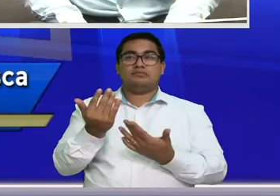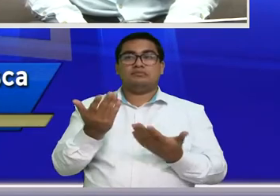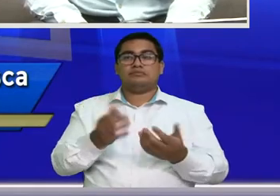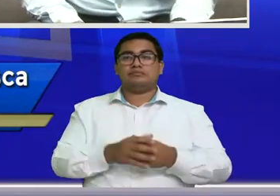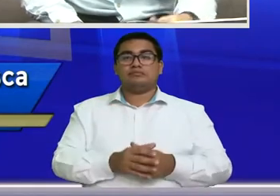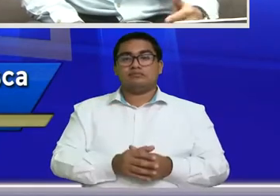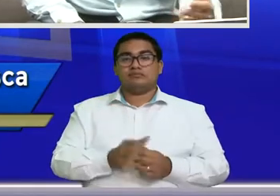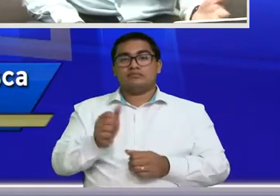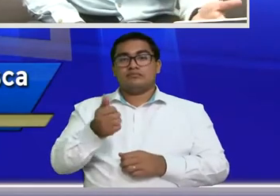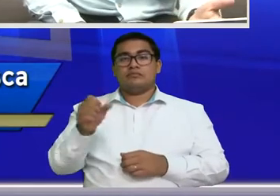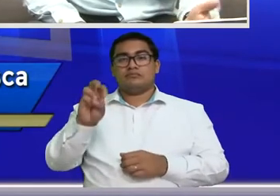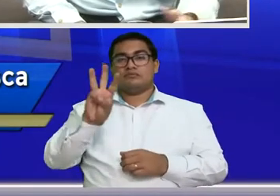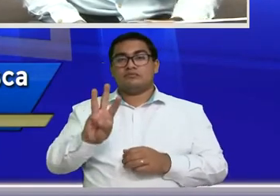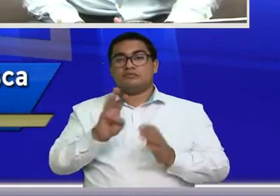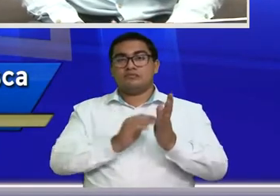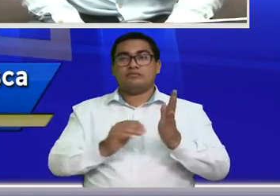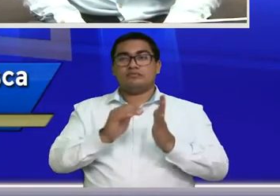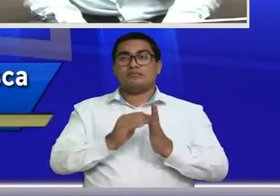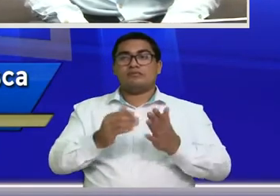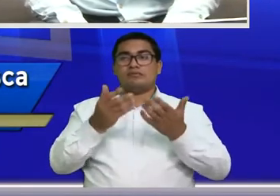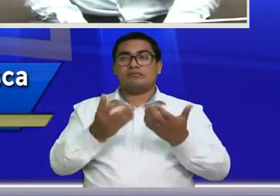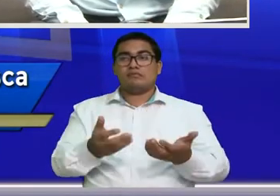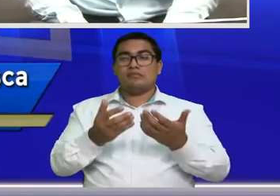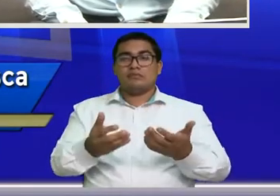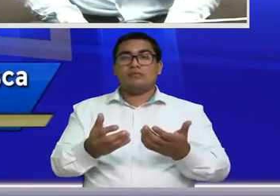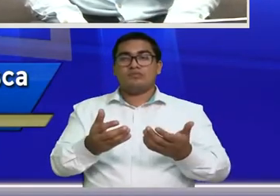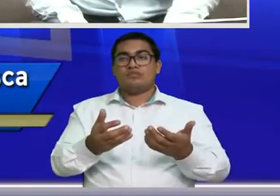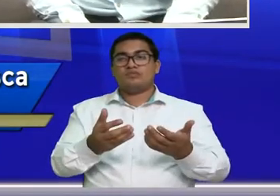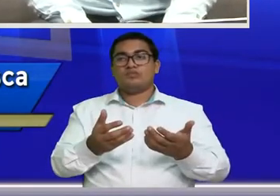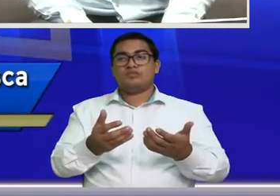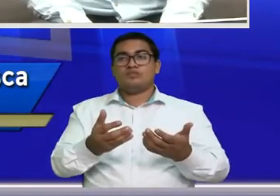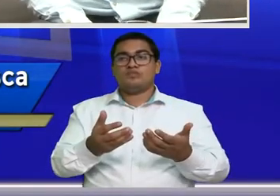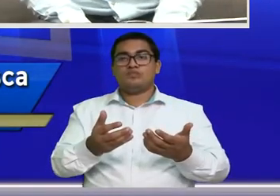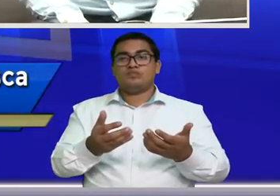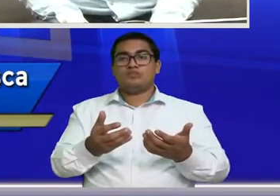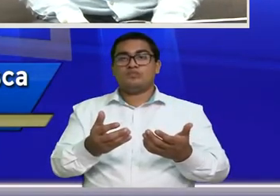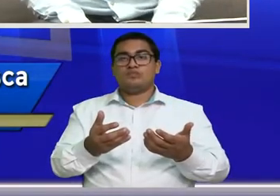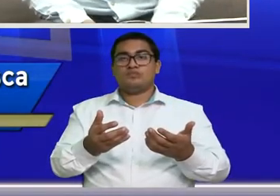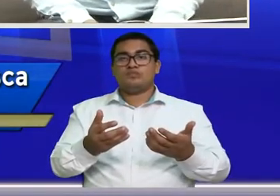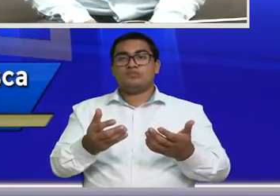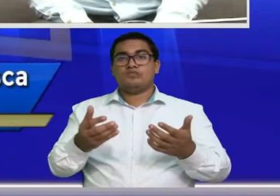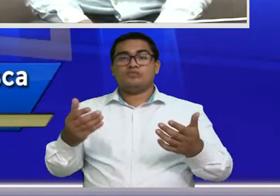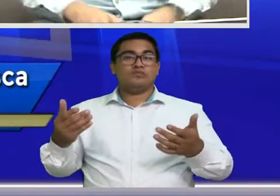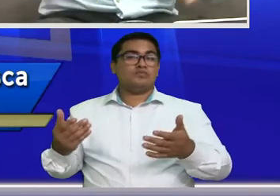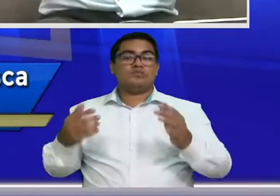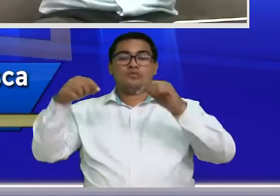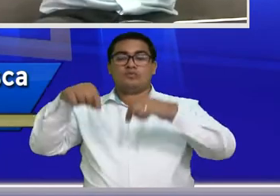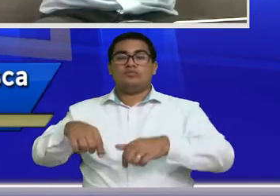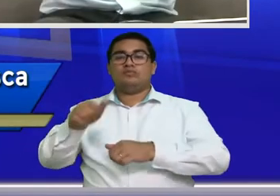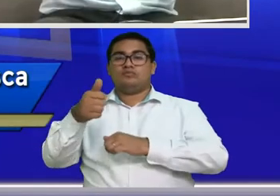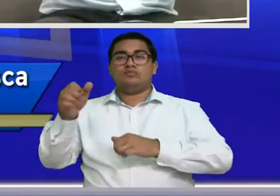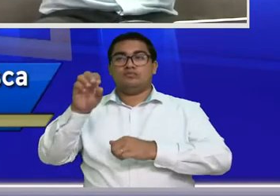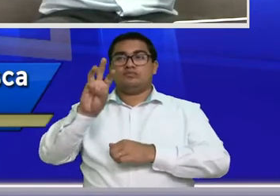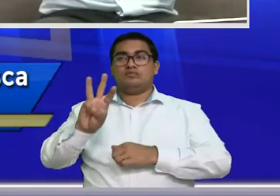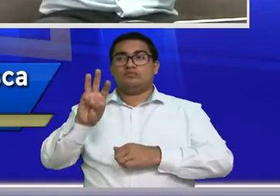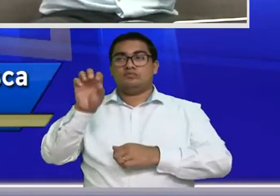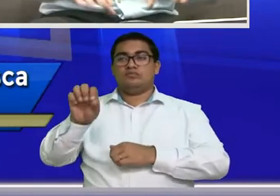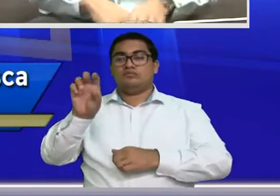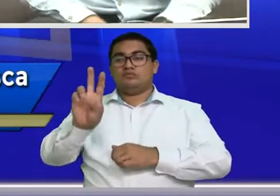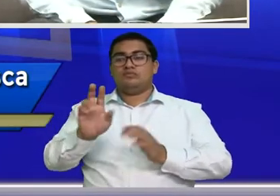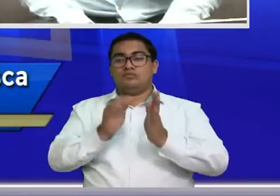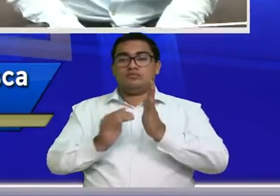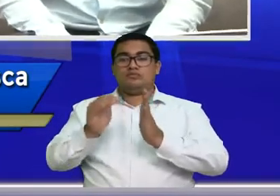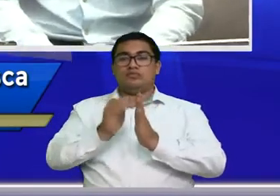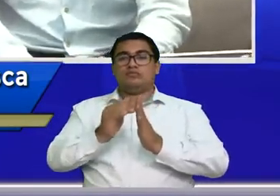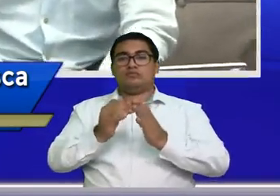exportado 63 millones de libras, hemos exportado 63.2 millones de libras. O sea, estamos ya